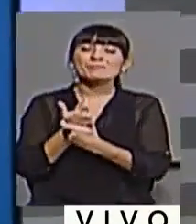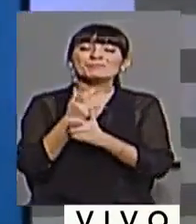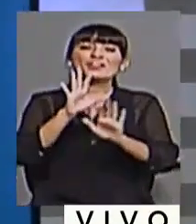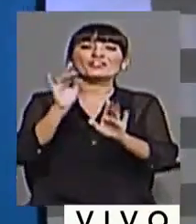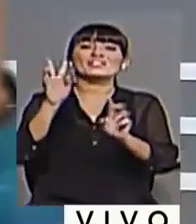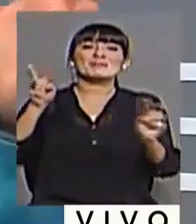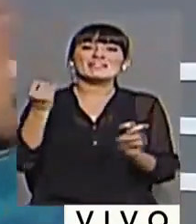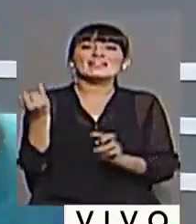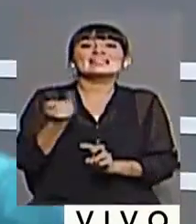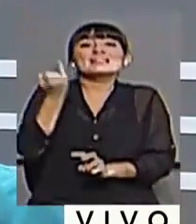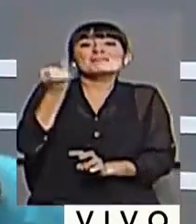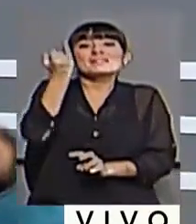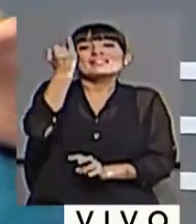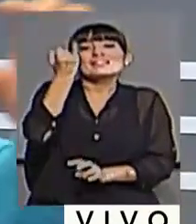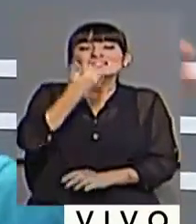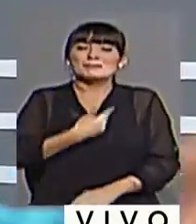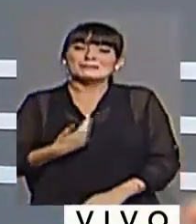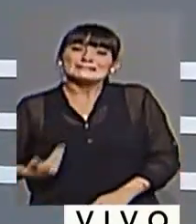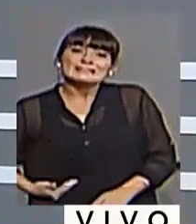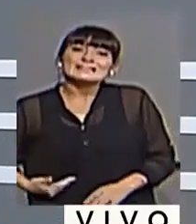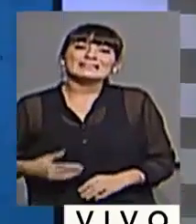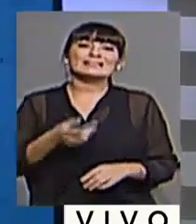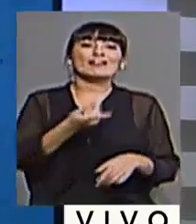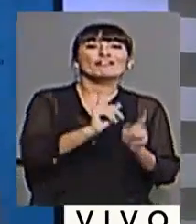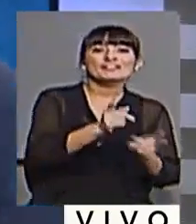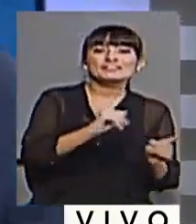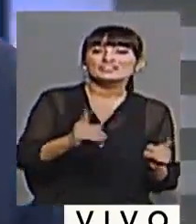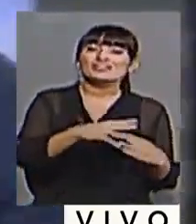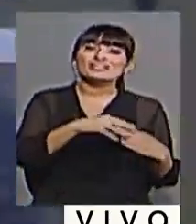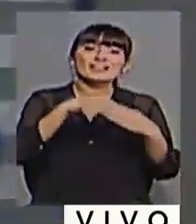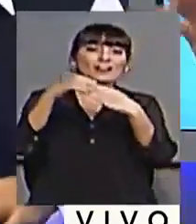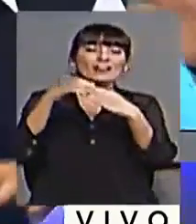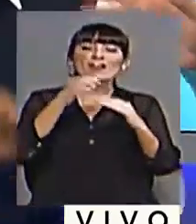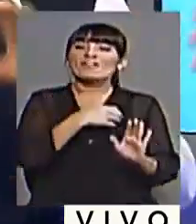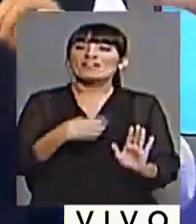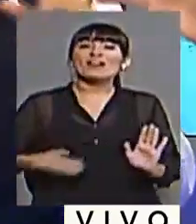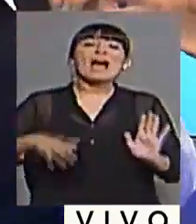La independencia o no del presidente, la coordinación.